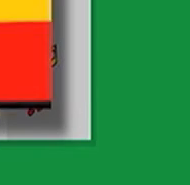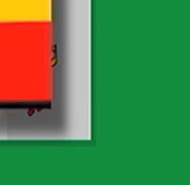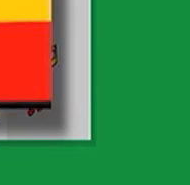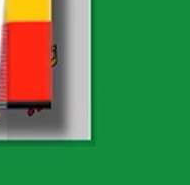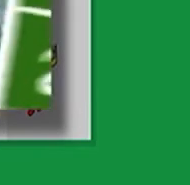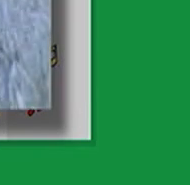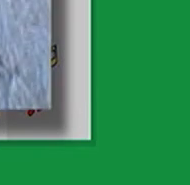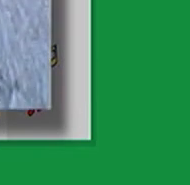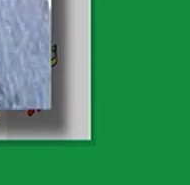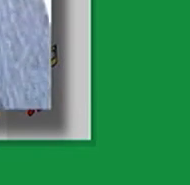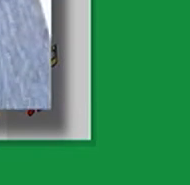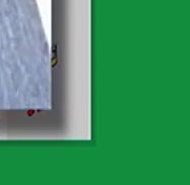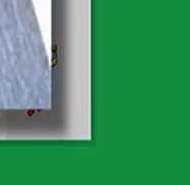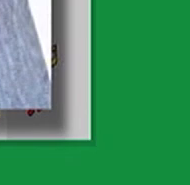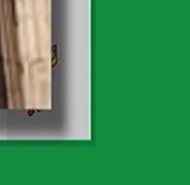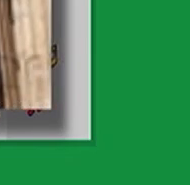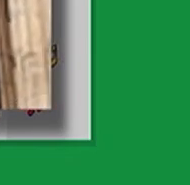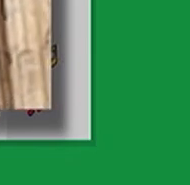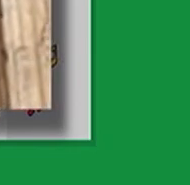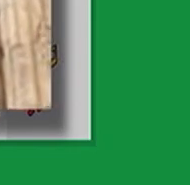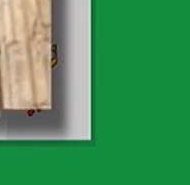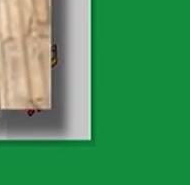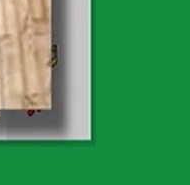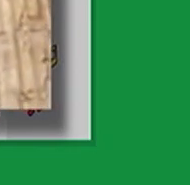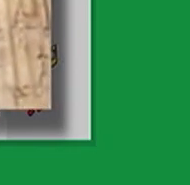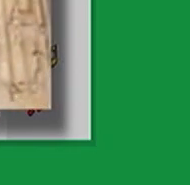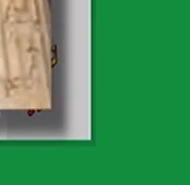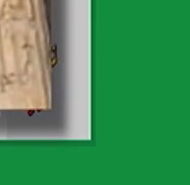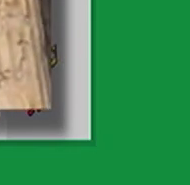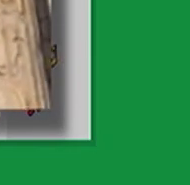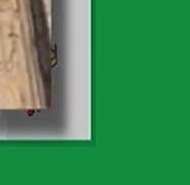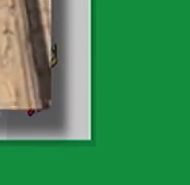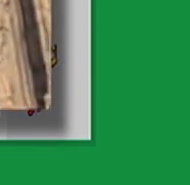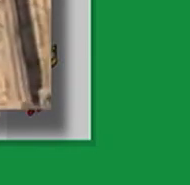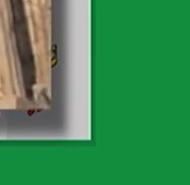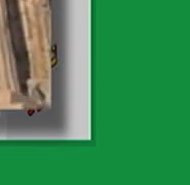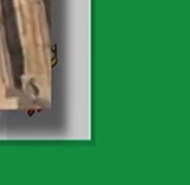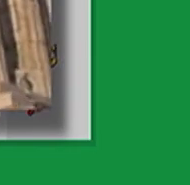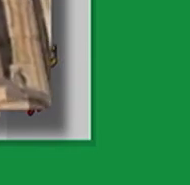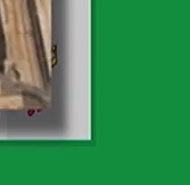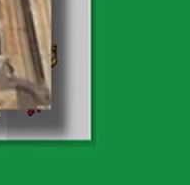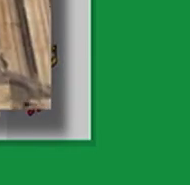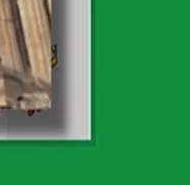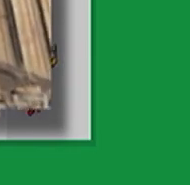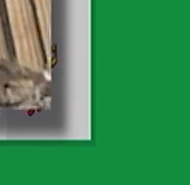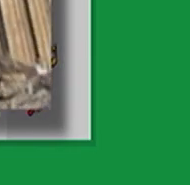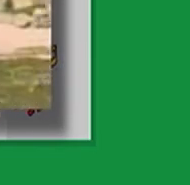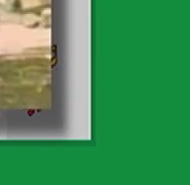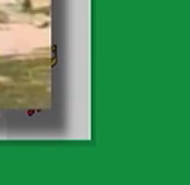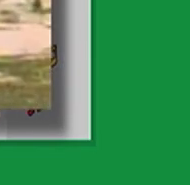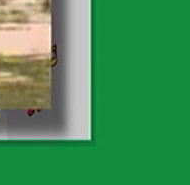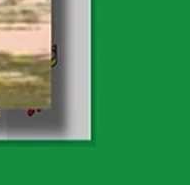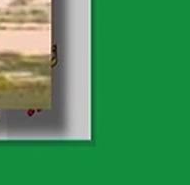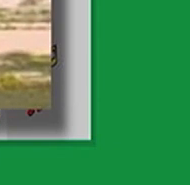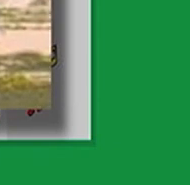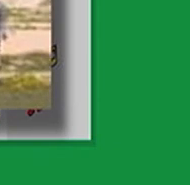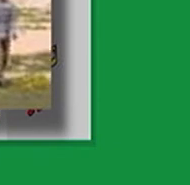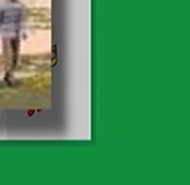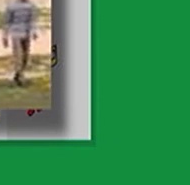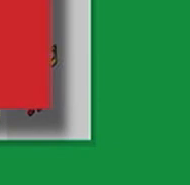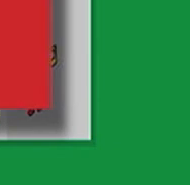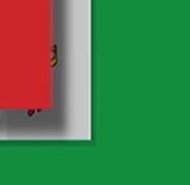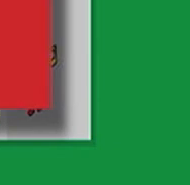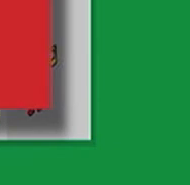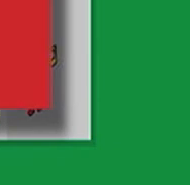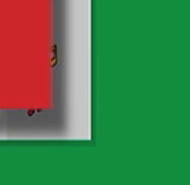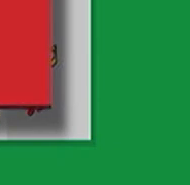origen. El juego pincé es reconocido desde tiempos muy lejanos, civilizaciones griegas y romanas.